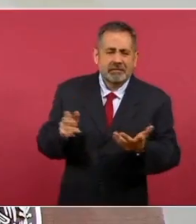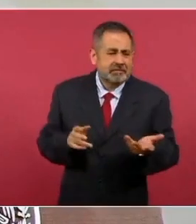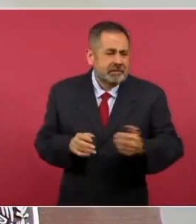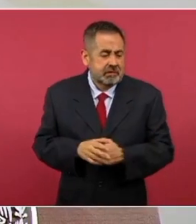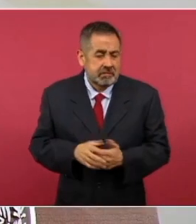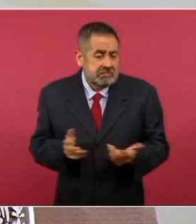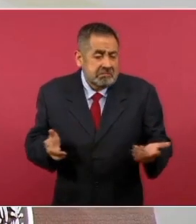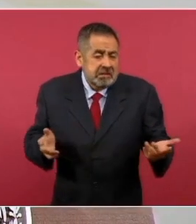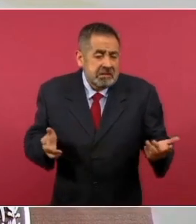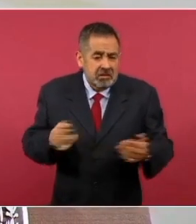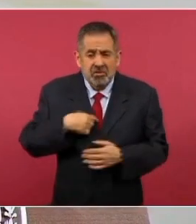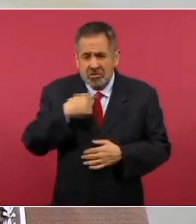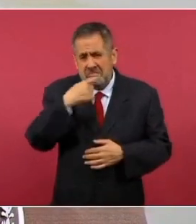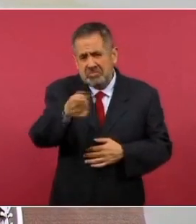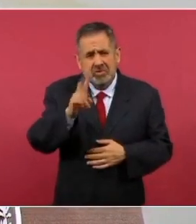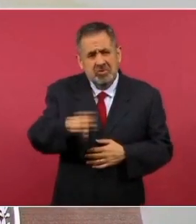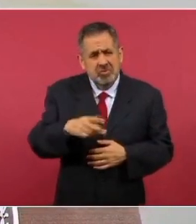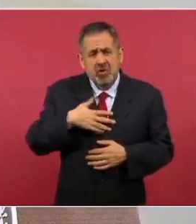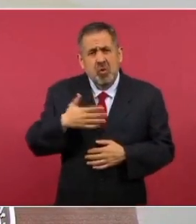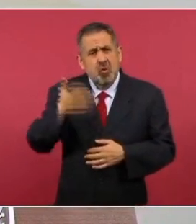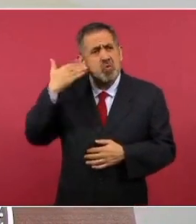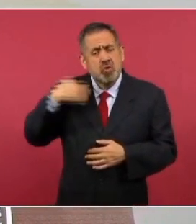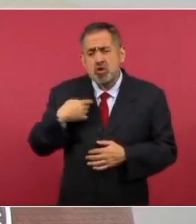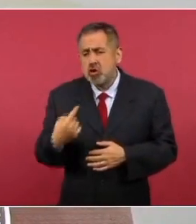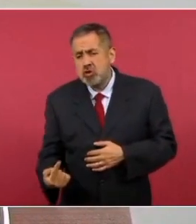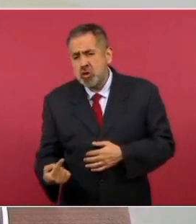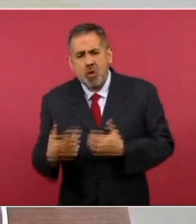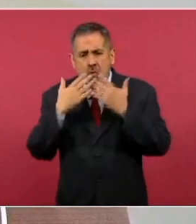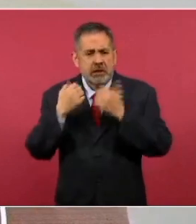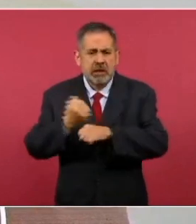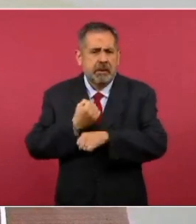yo no usaba zapato cuando estaba niño.